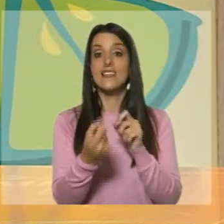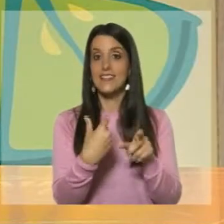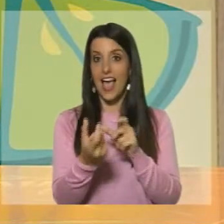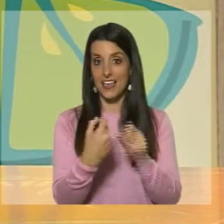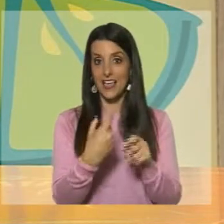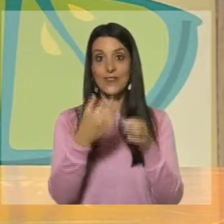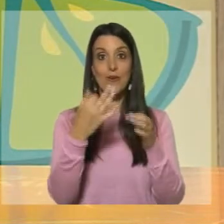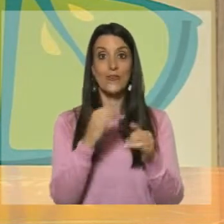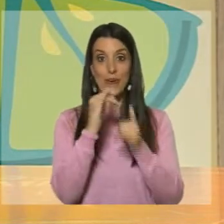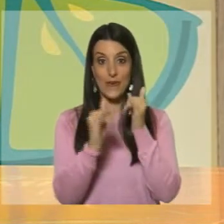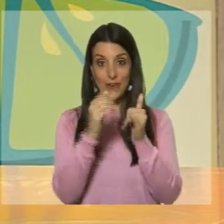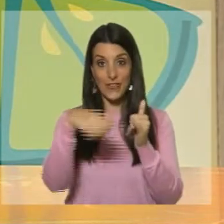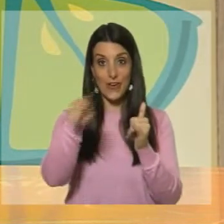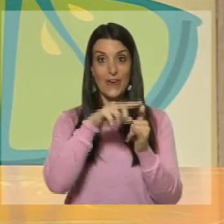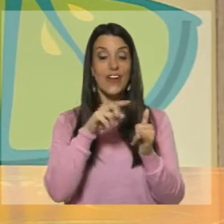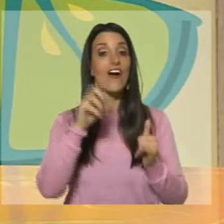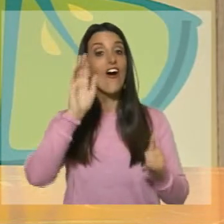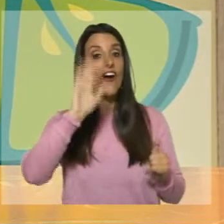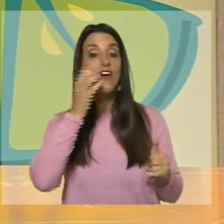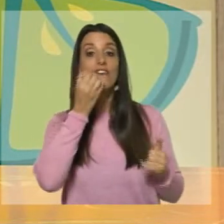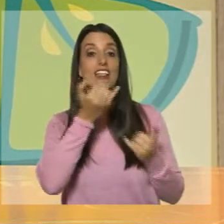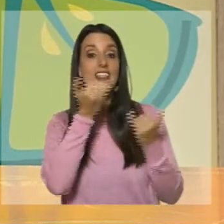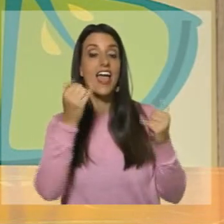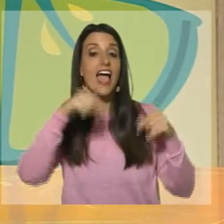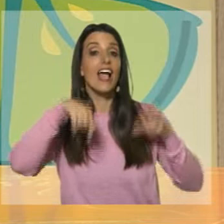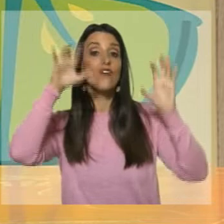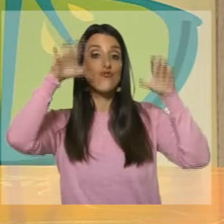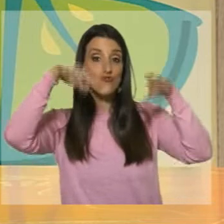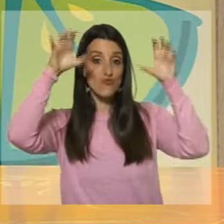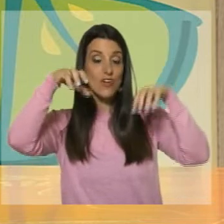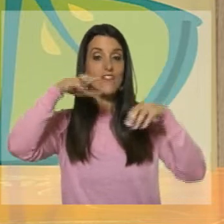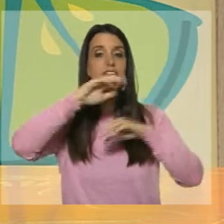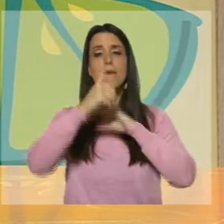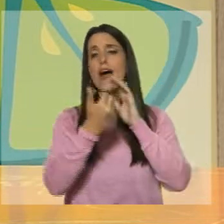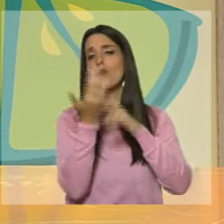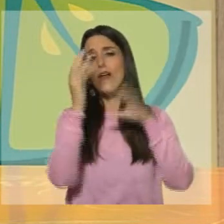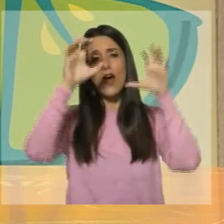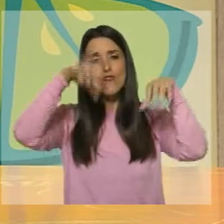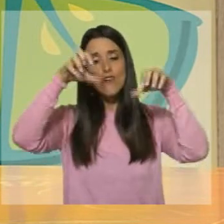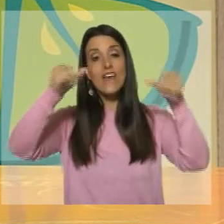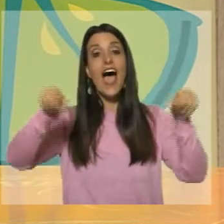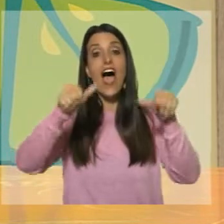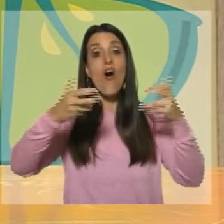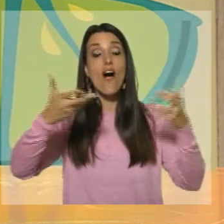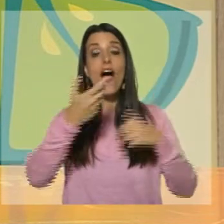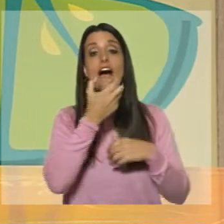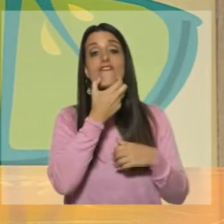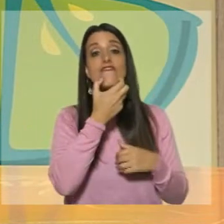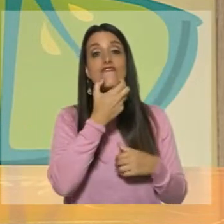Me encanta. Y les contamos alguna. Hola, buenos días. Aquí está lloviendo desde la madrugada. Estoy haciendo